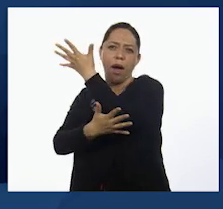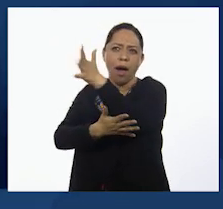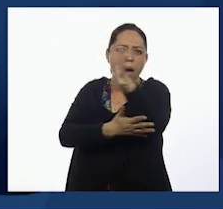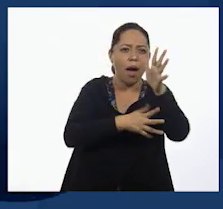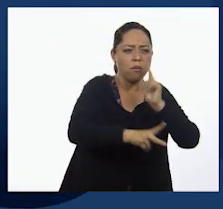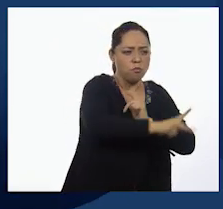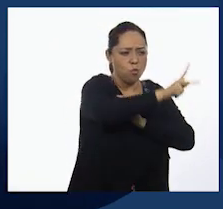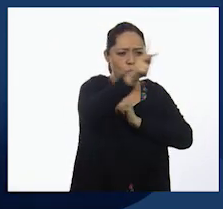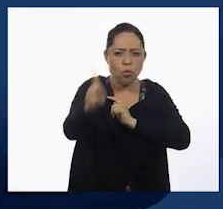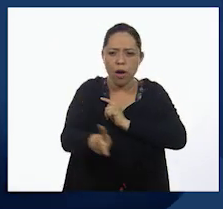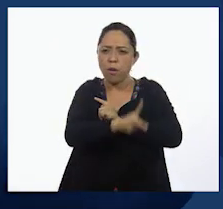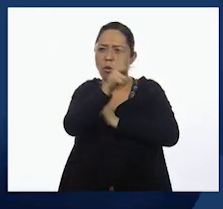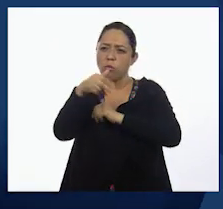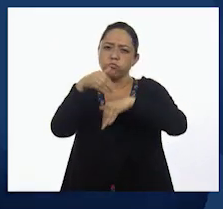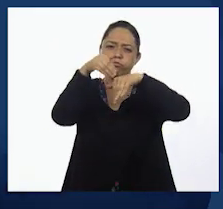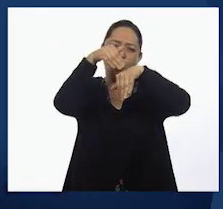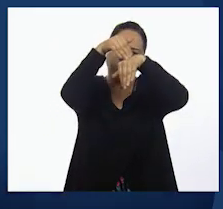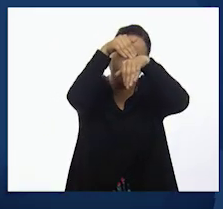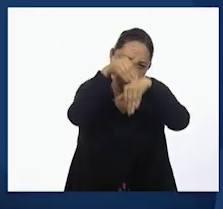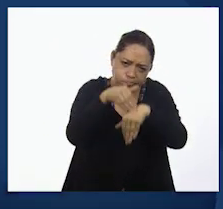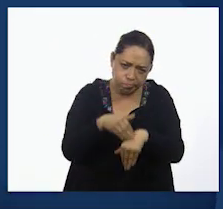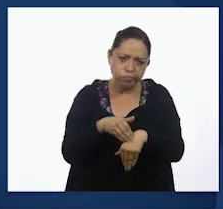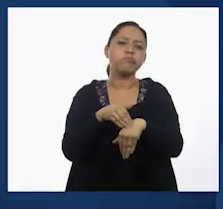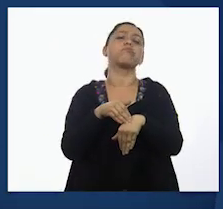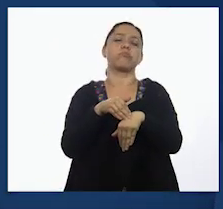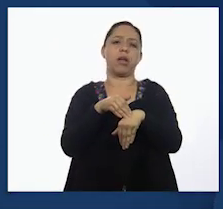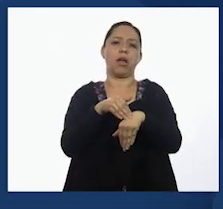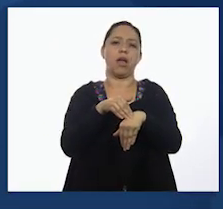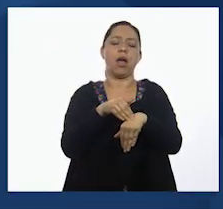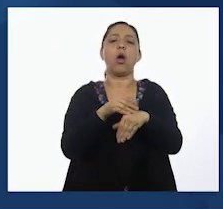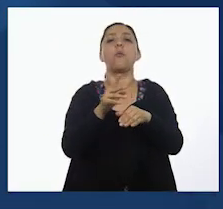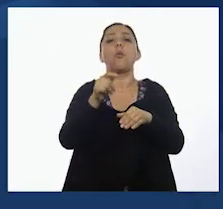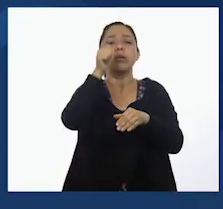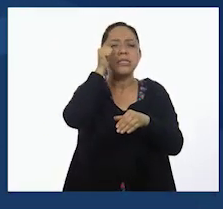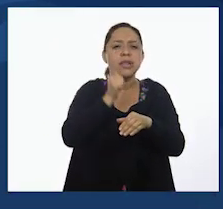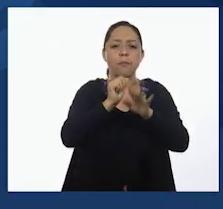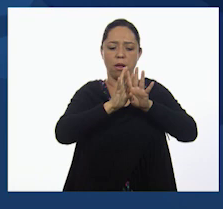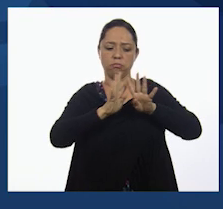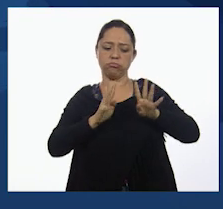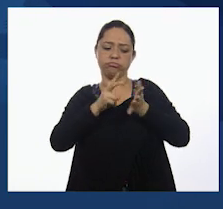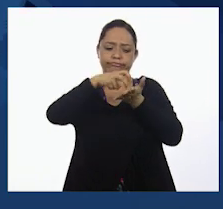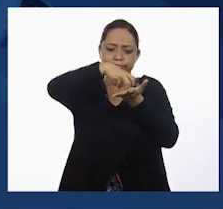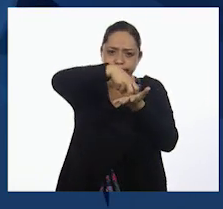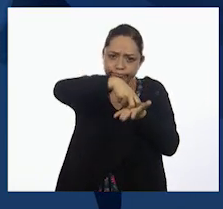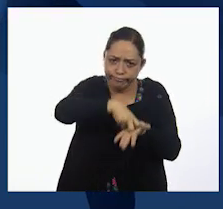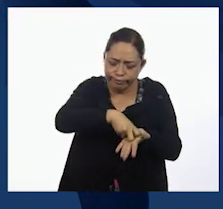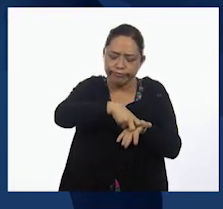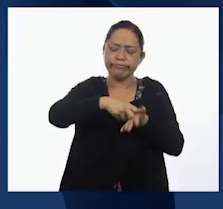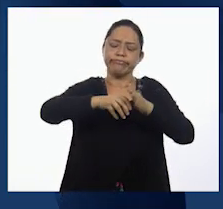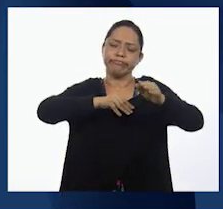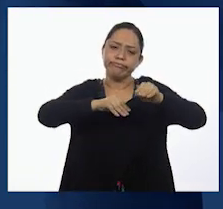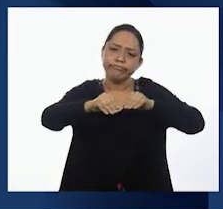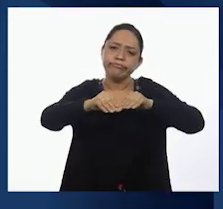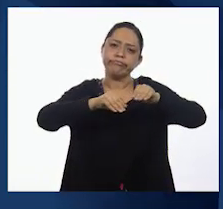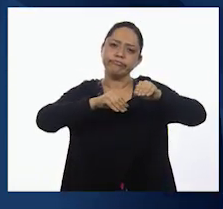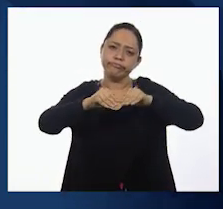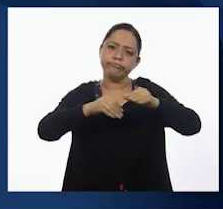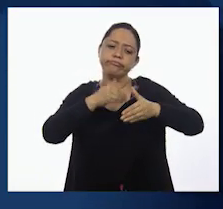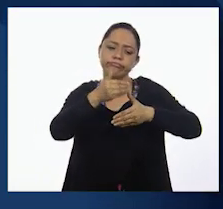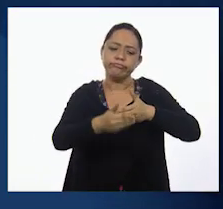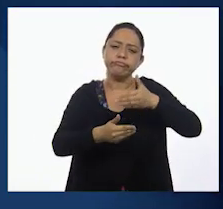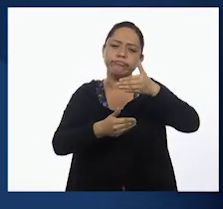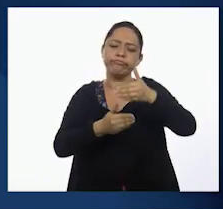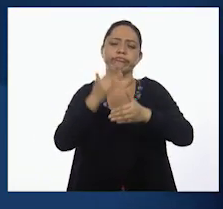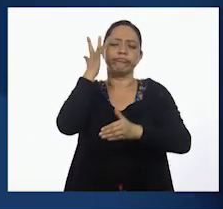sumisos, reverentes, que hincan las rodillas a su paso. Va moviendo tranquila y noblemente su condición